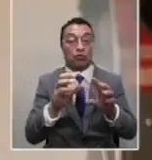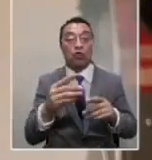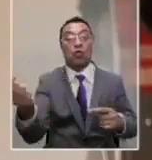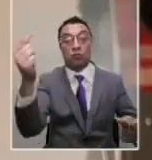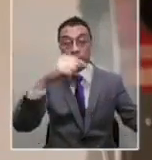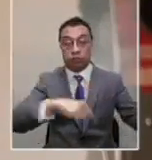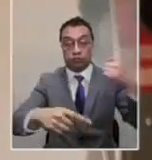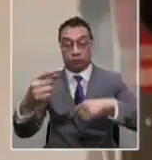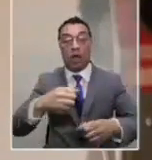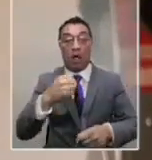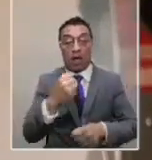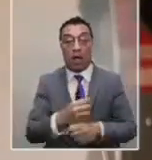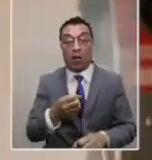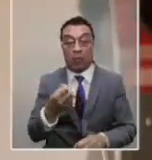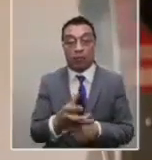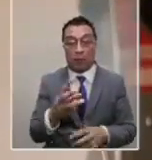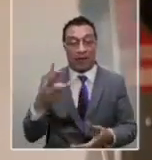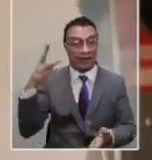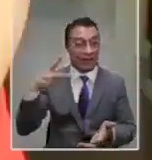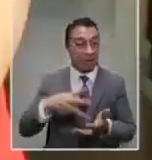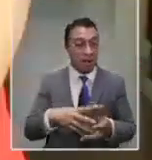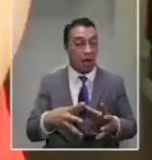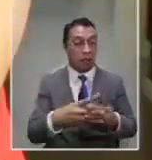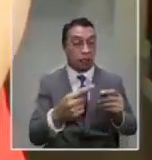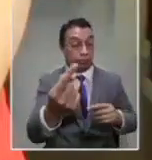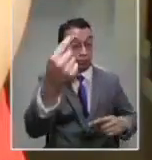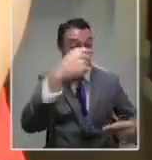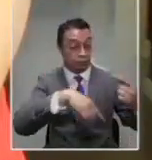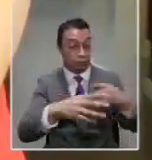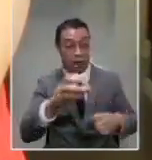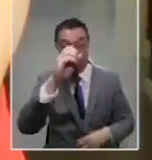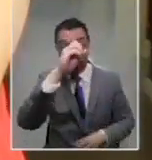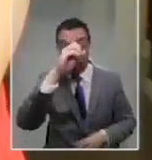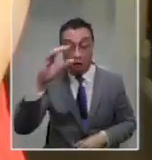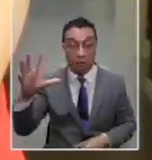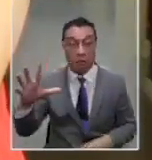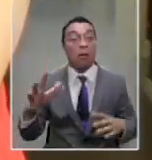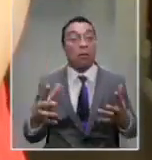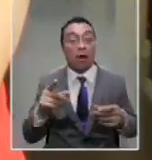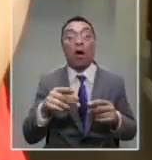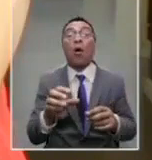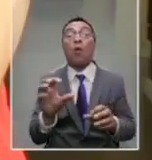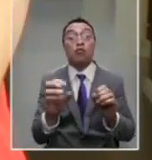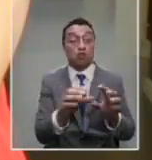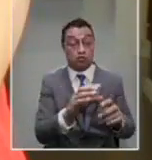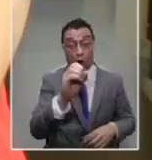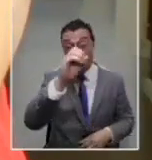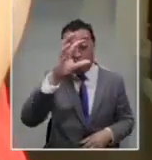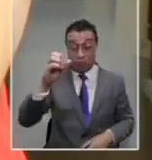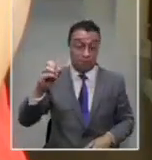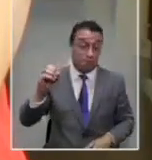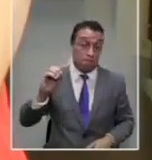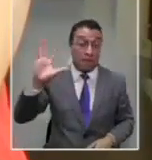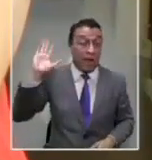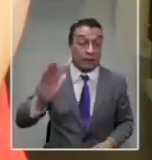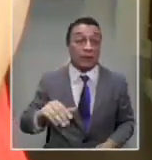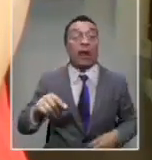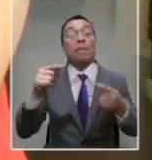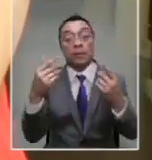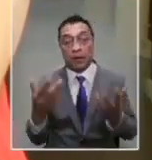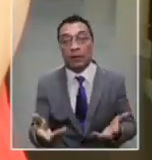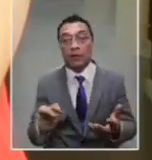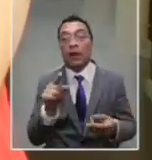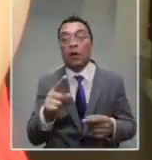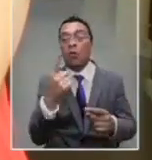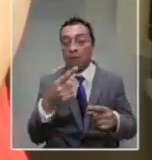mayor cantidad de refugiados que hay en Chile, que hay en torno a 3.000 refugiados, la mayor parte son colombianos. Entonces, yo diría